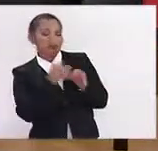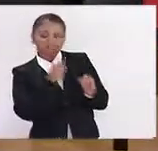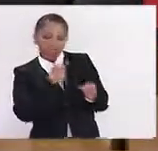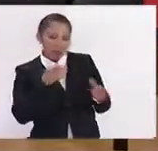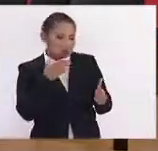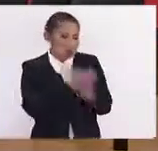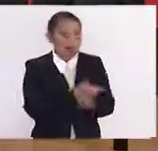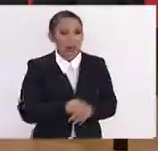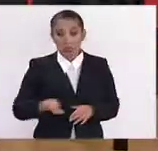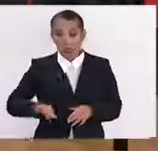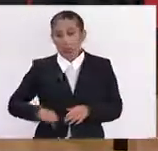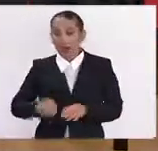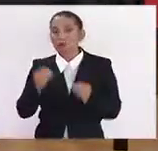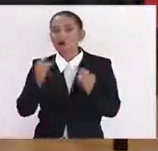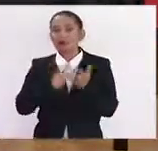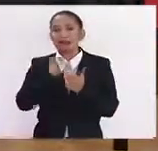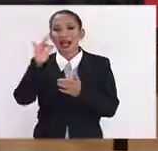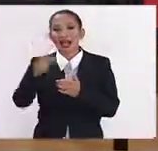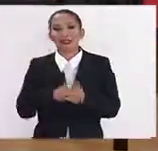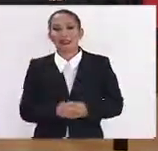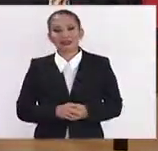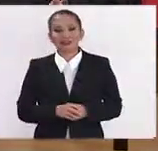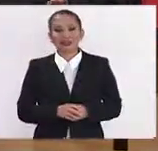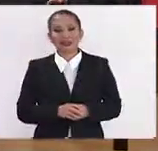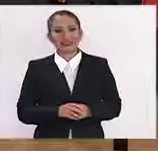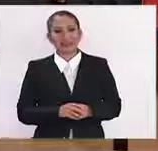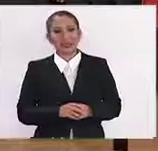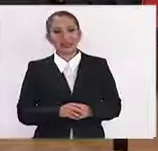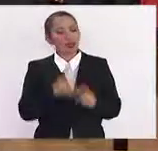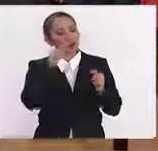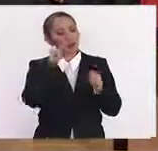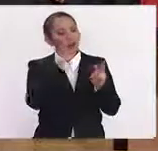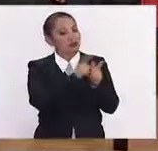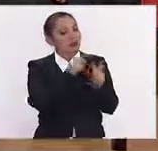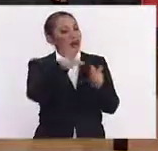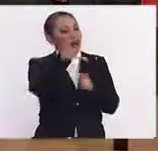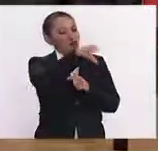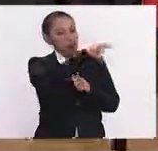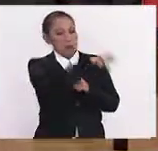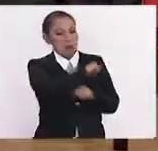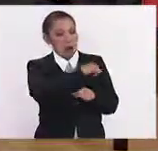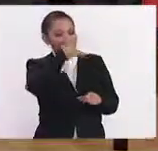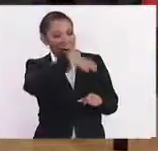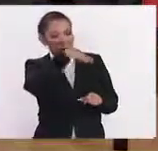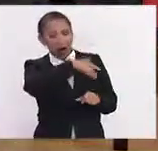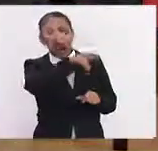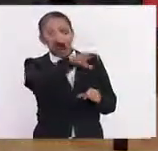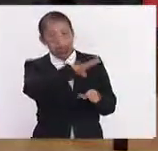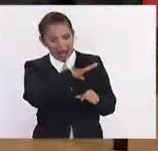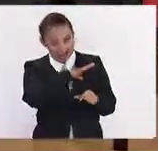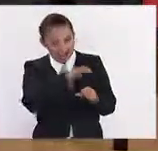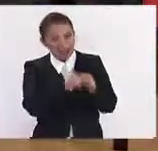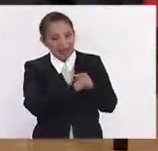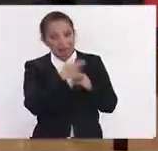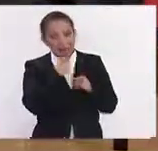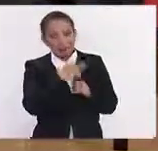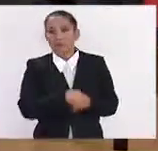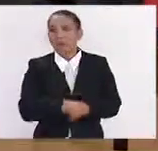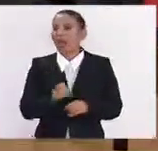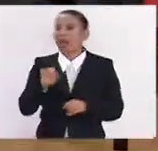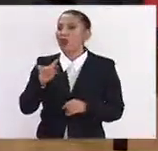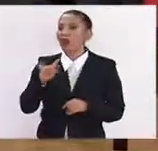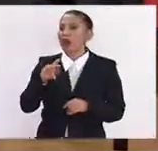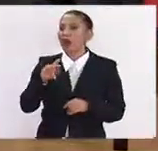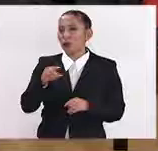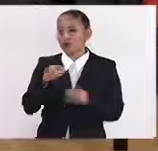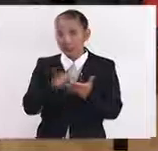entrarle. Interesante lo que comentas. Muchísimas gracias. A pesar de las legiones. A pesar de las legiones y gente muy agresiva, hay que entrarle. Gracias, Eduardo